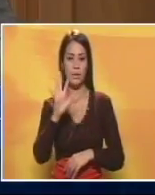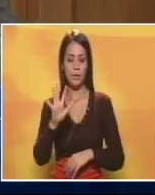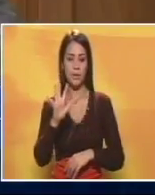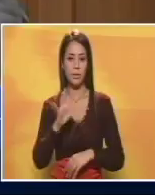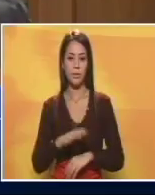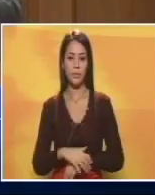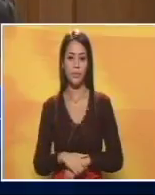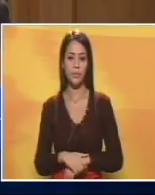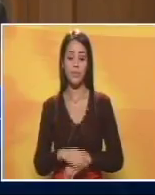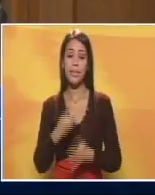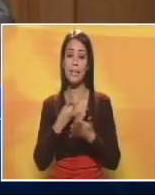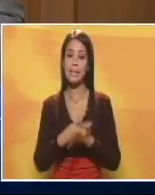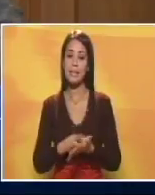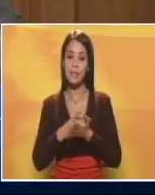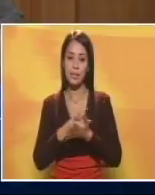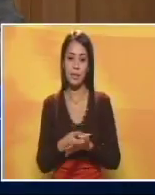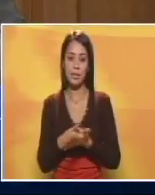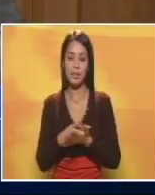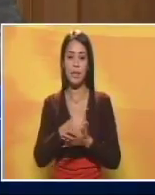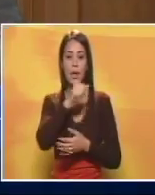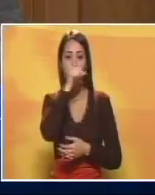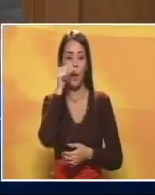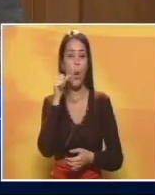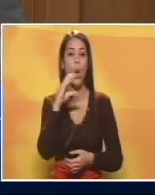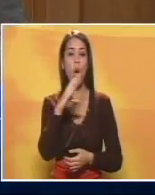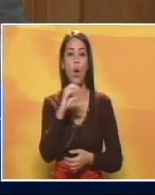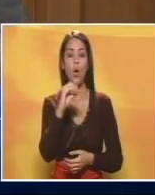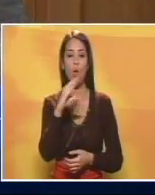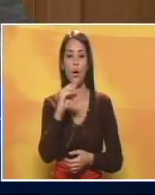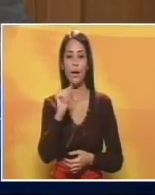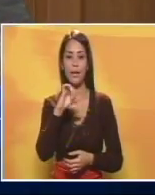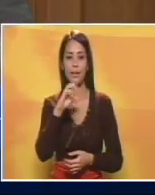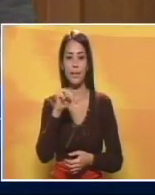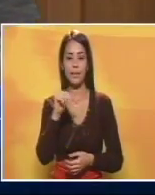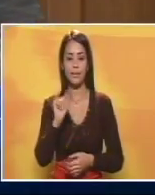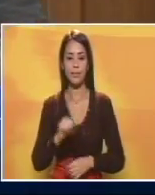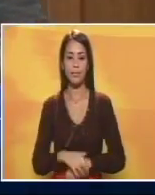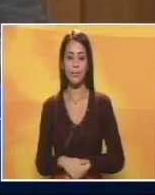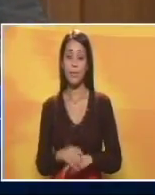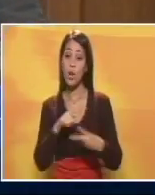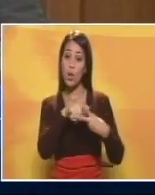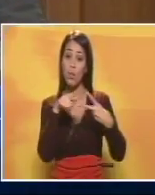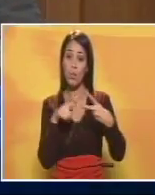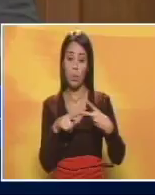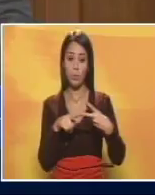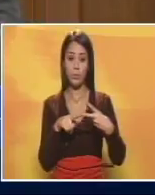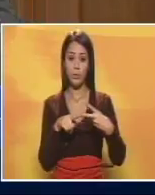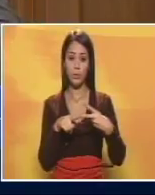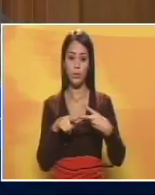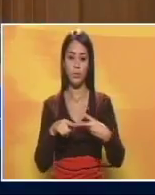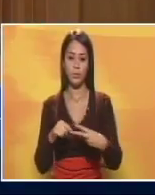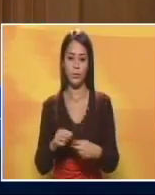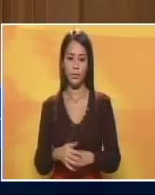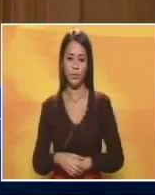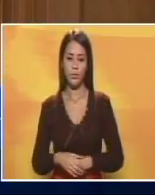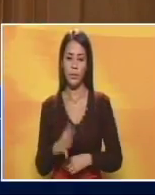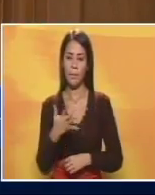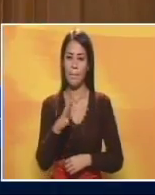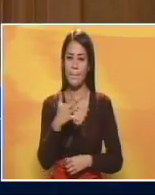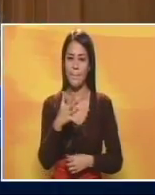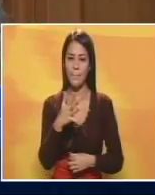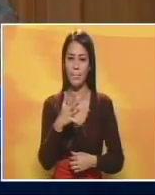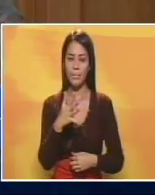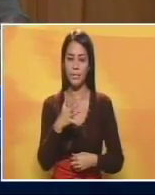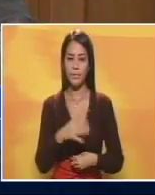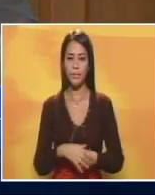147.455 kilogramos de cocaína, ambas por un monto cercano